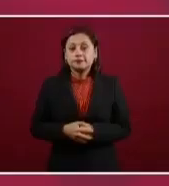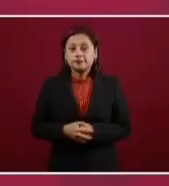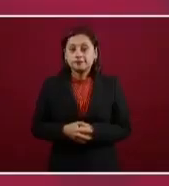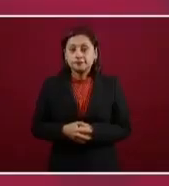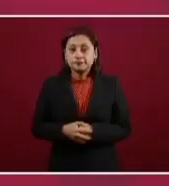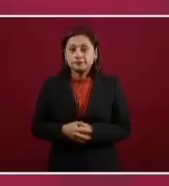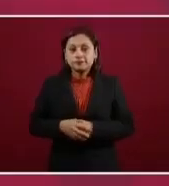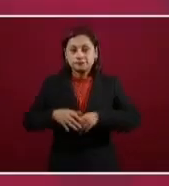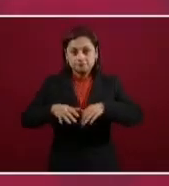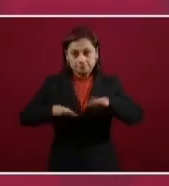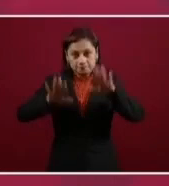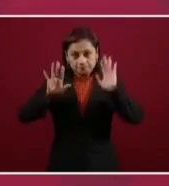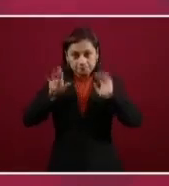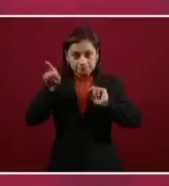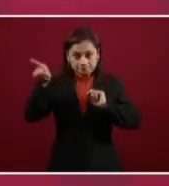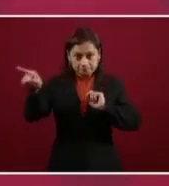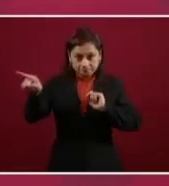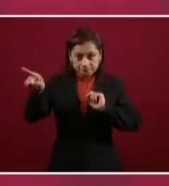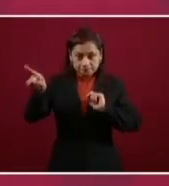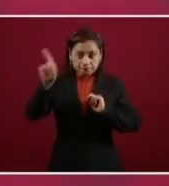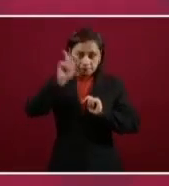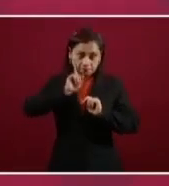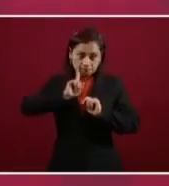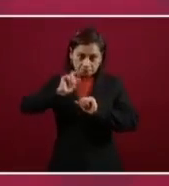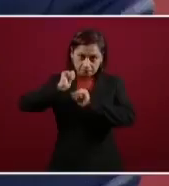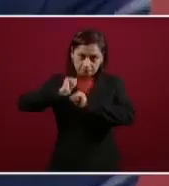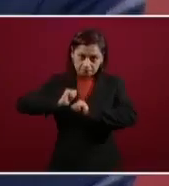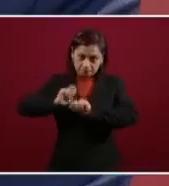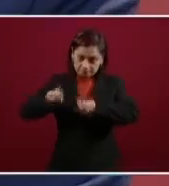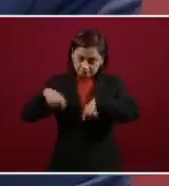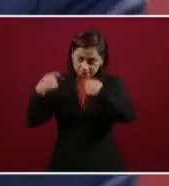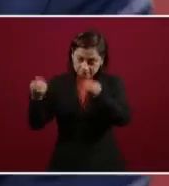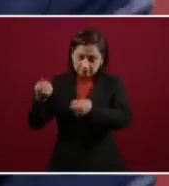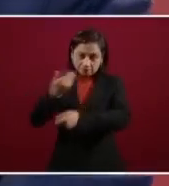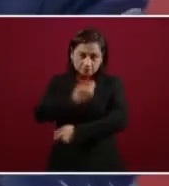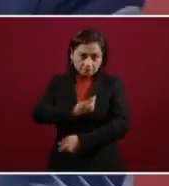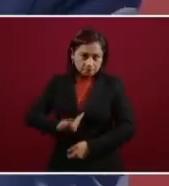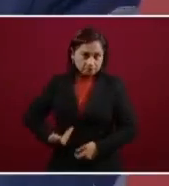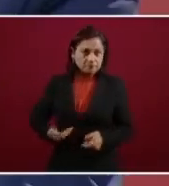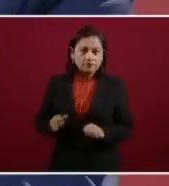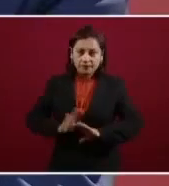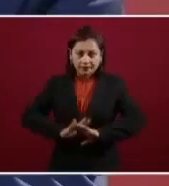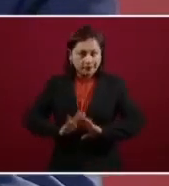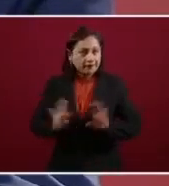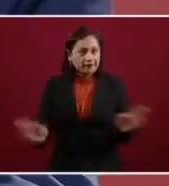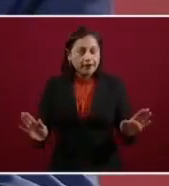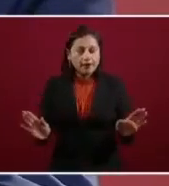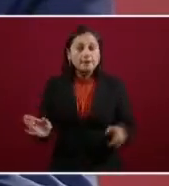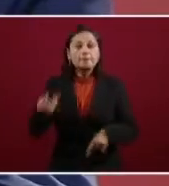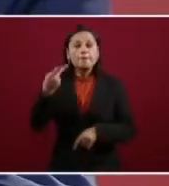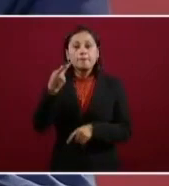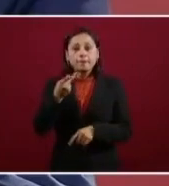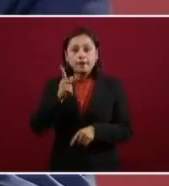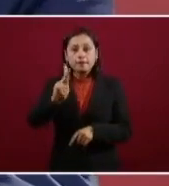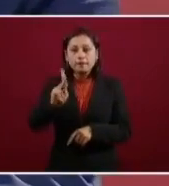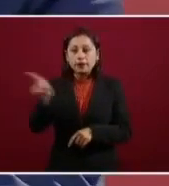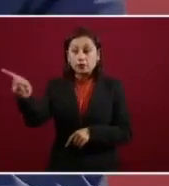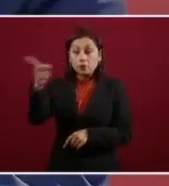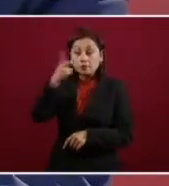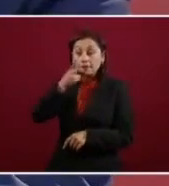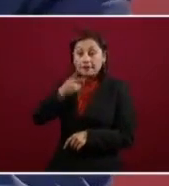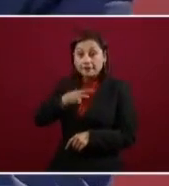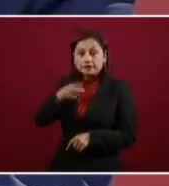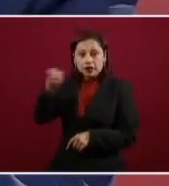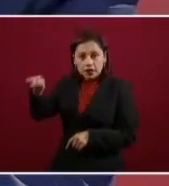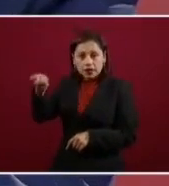ella es la presidenta sin embargo si existe lo que tú estás